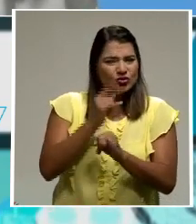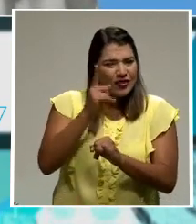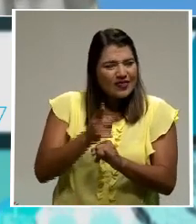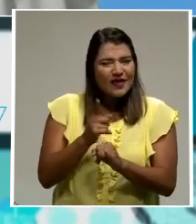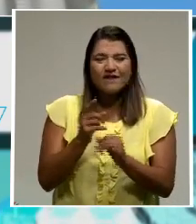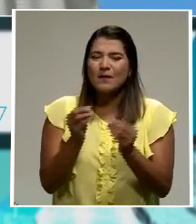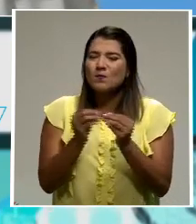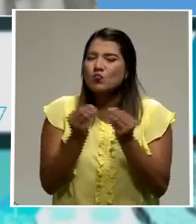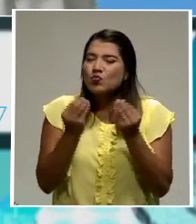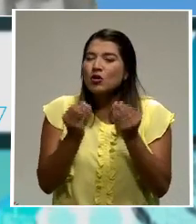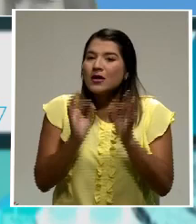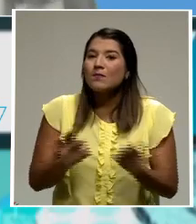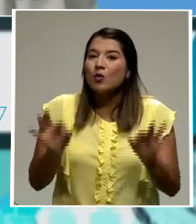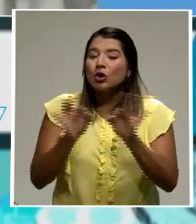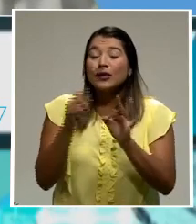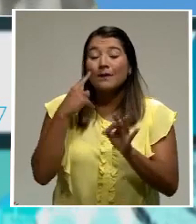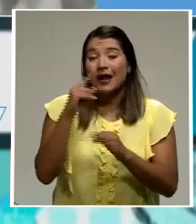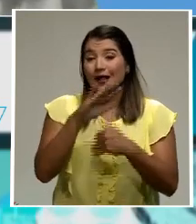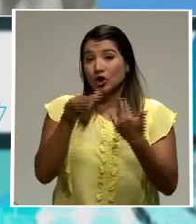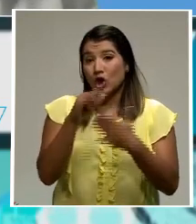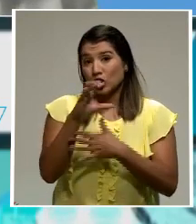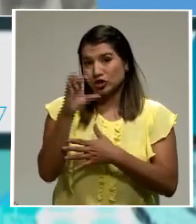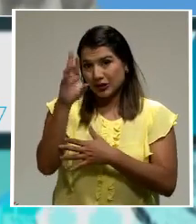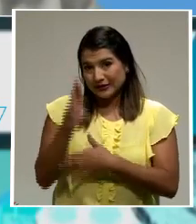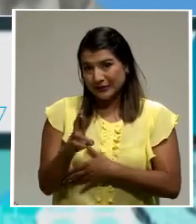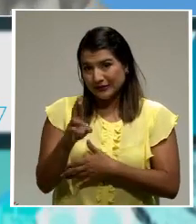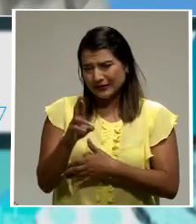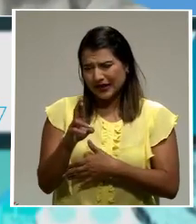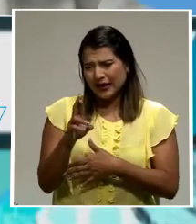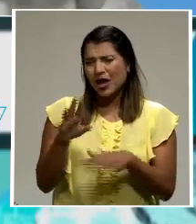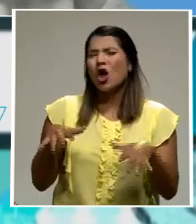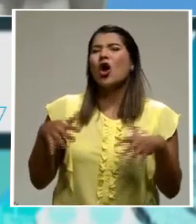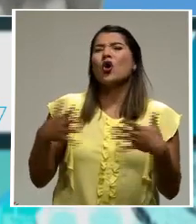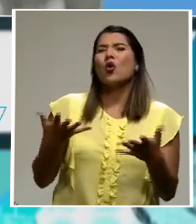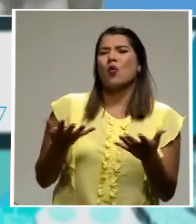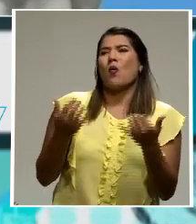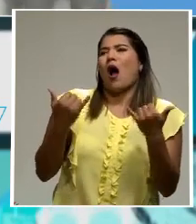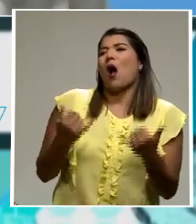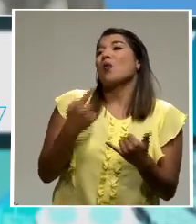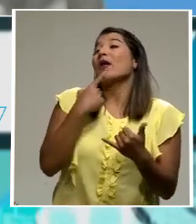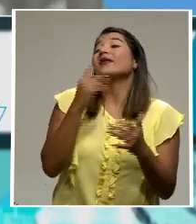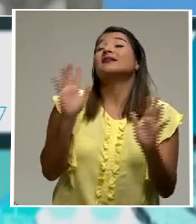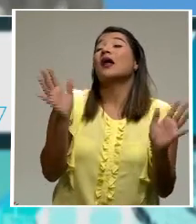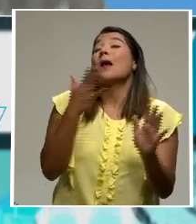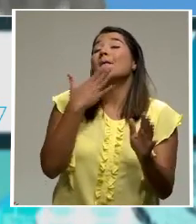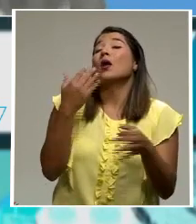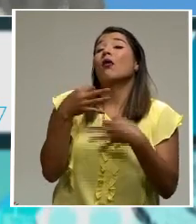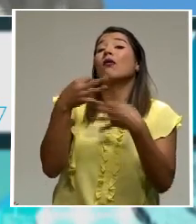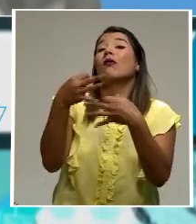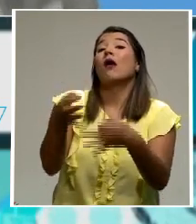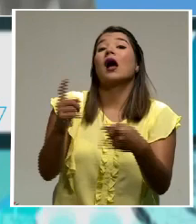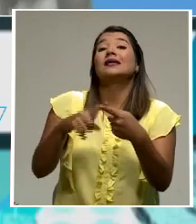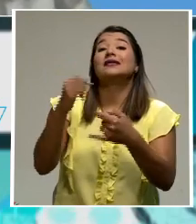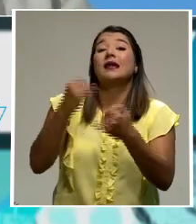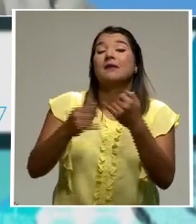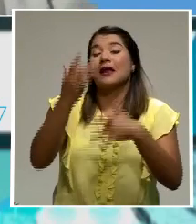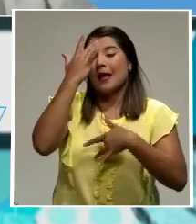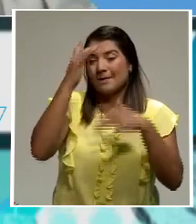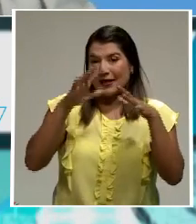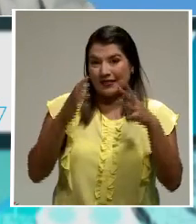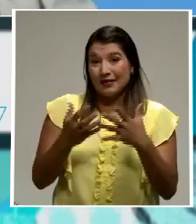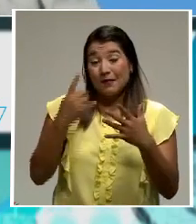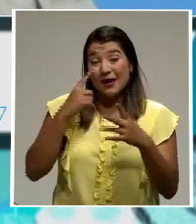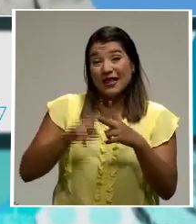y que en un momento dado se diga que se posponen para después de la pandemia la investigación de este